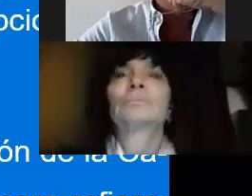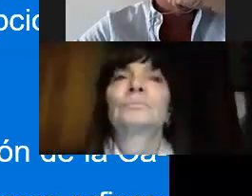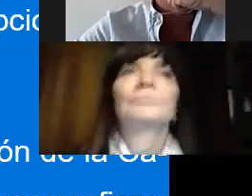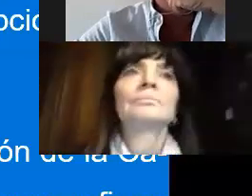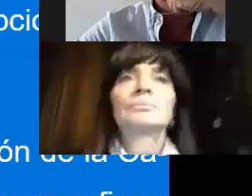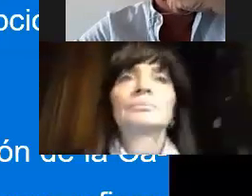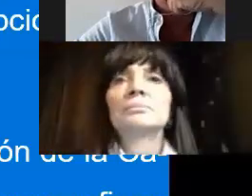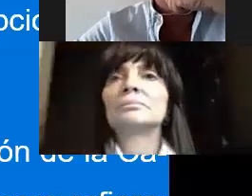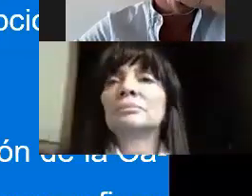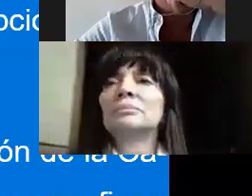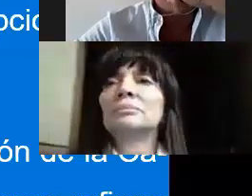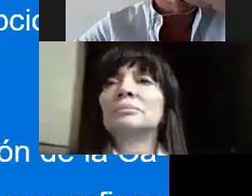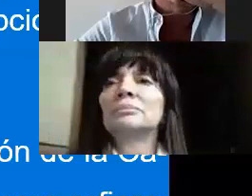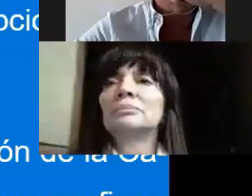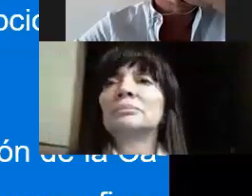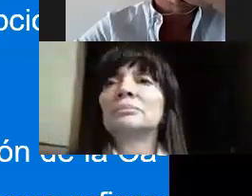de declaración de